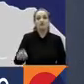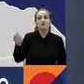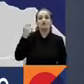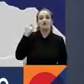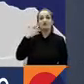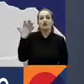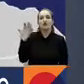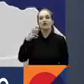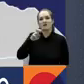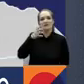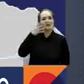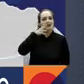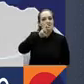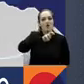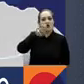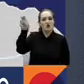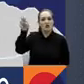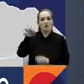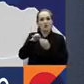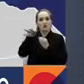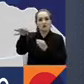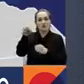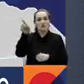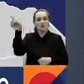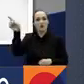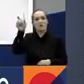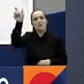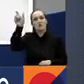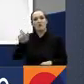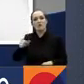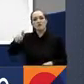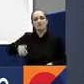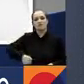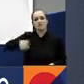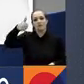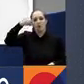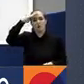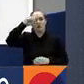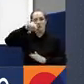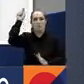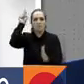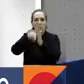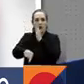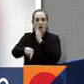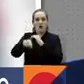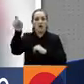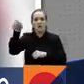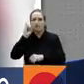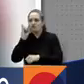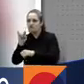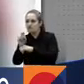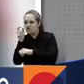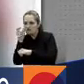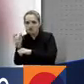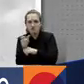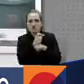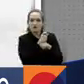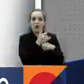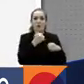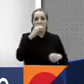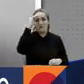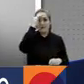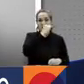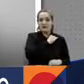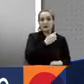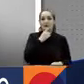Convención Norte de Santander, fue asesinado el capitán André Alberto Bonilla mientras realizaba operaciones de control. Según el ejército, fue